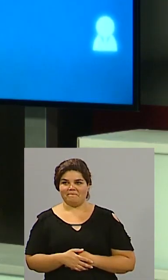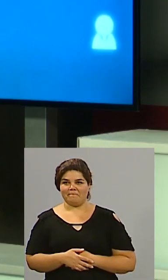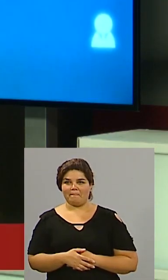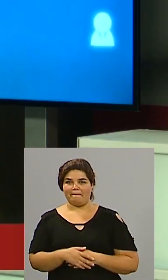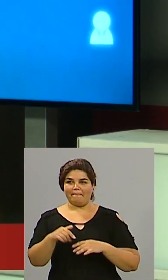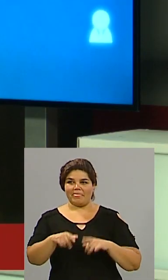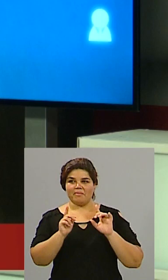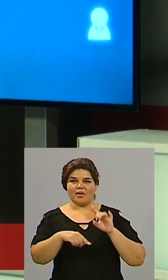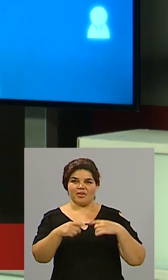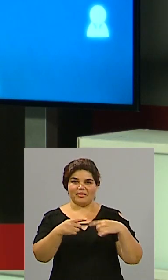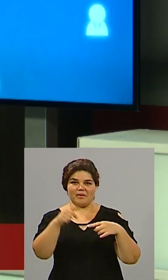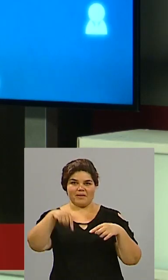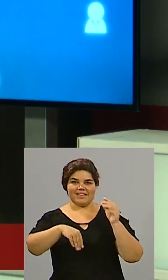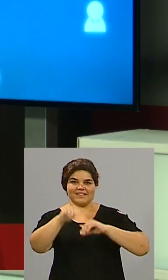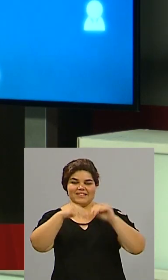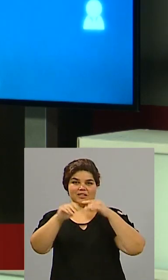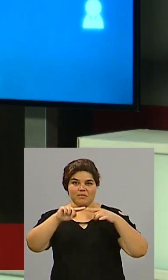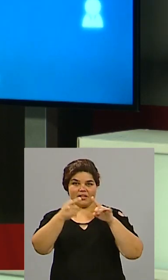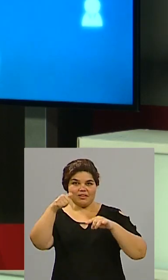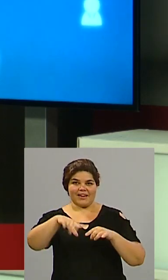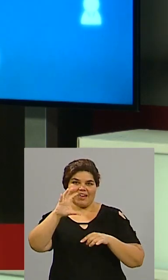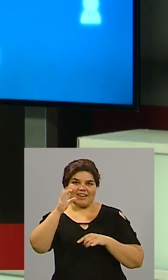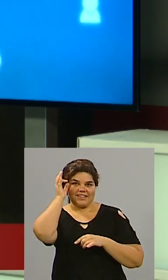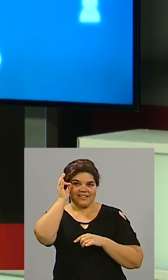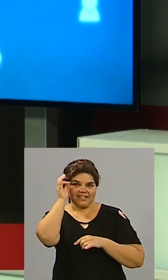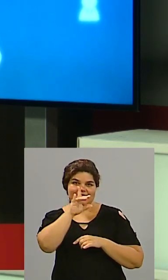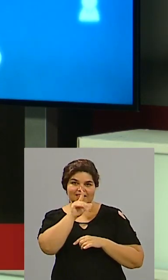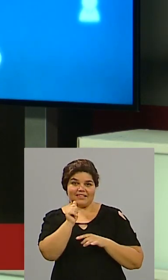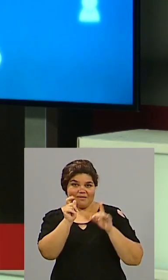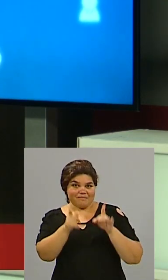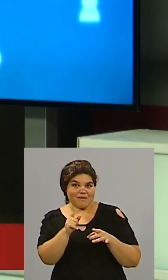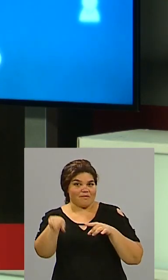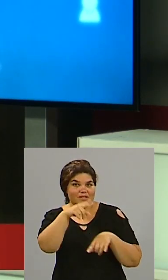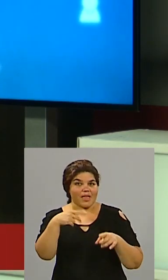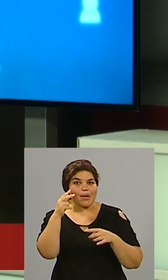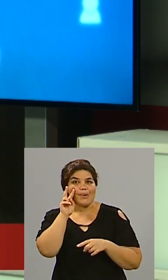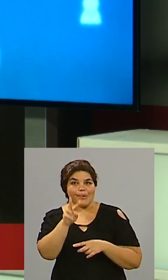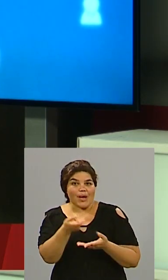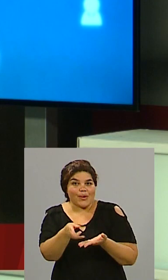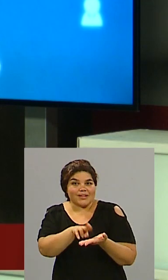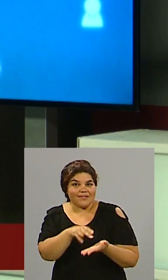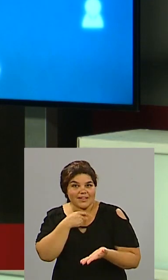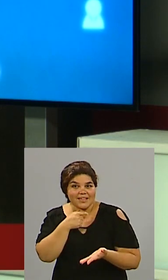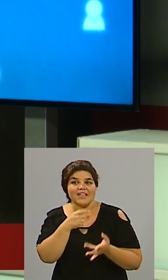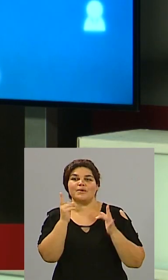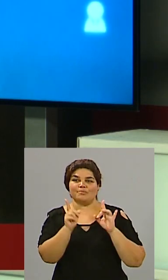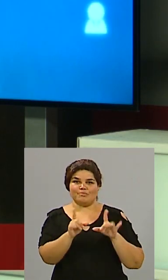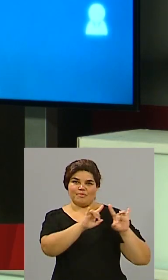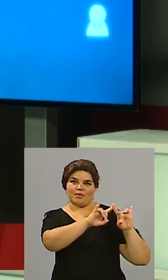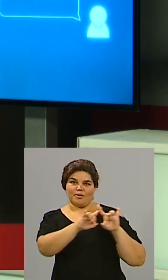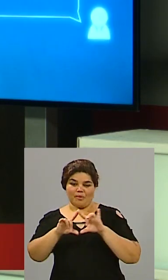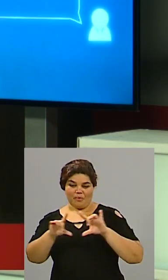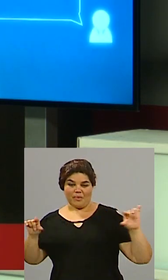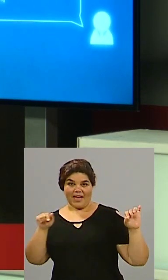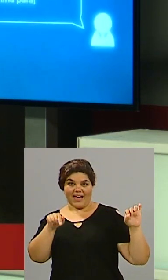Bueno, aquí seguimos en Chat Político en el 30 de la TDA. Ustedes ya saben, si quieren volver a ver el programa, la invitación es la de siempre en unidiversidad.com.ar